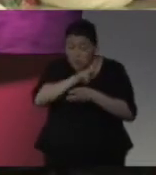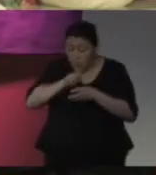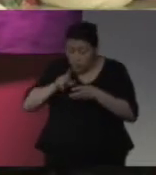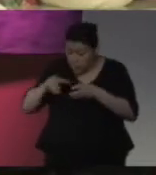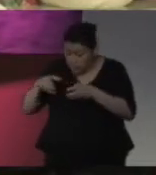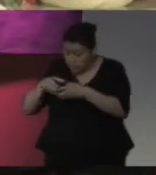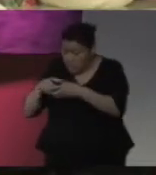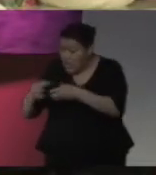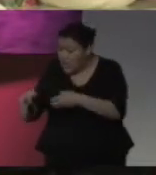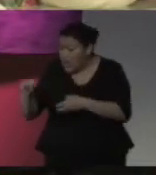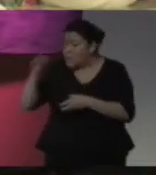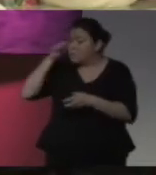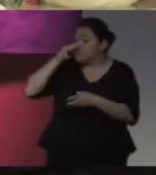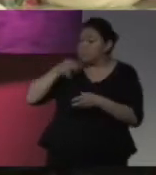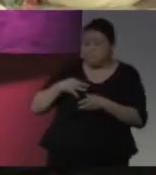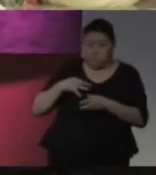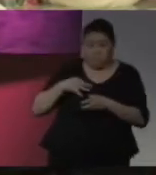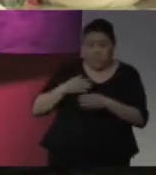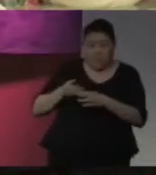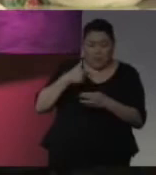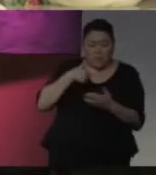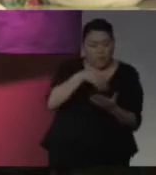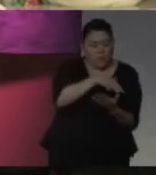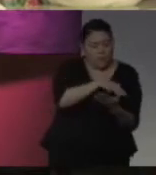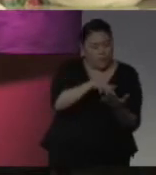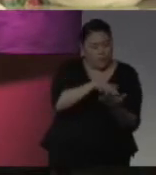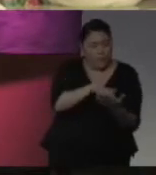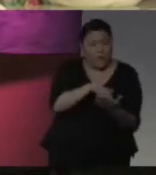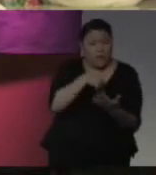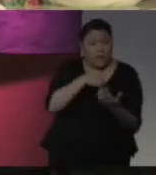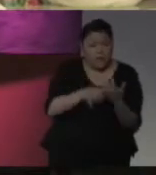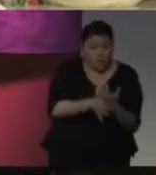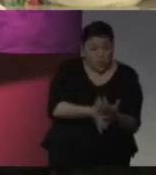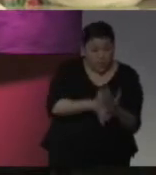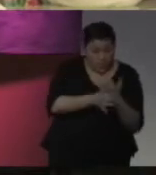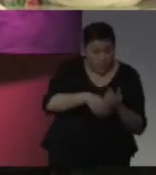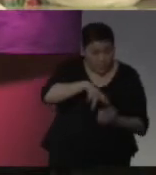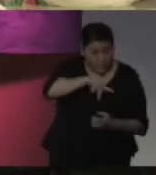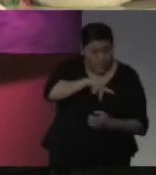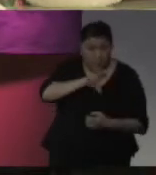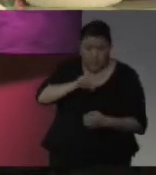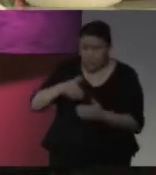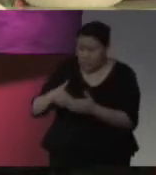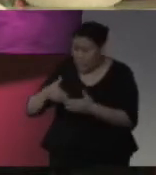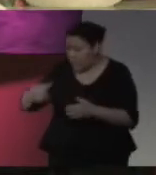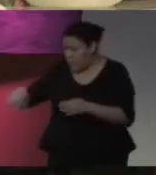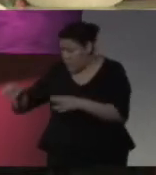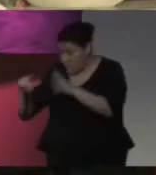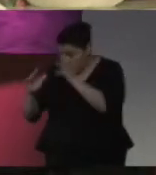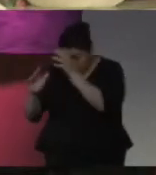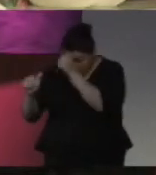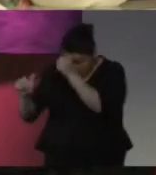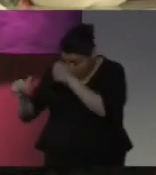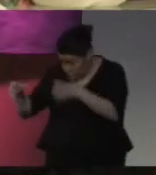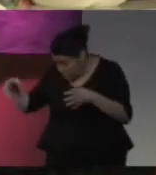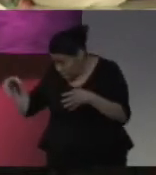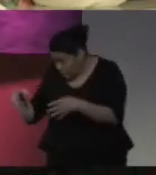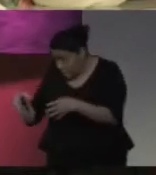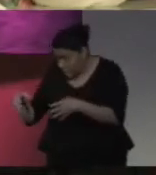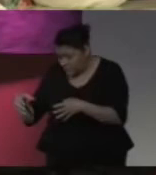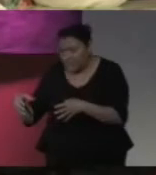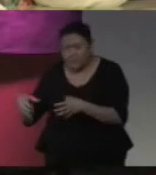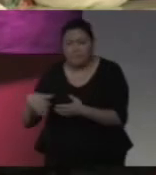me toca leer, pero esta palabra la acordamos en colectivo.